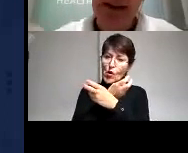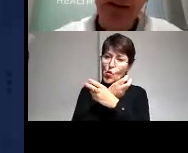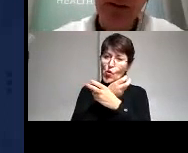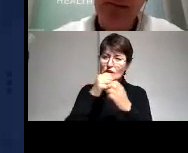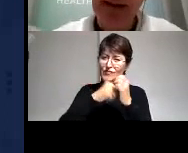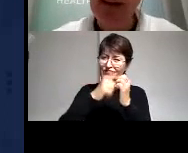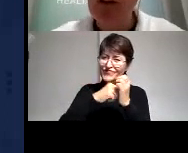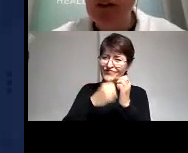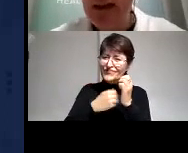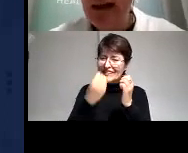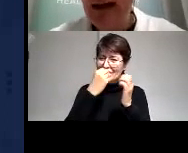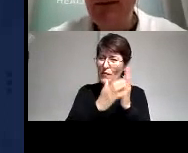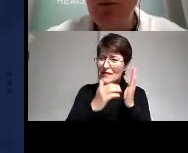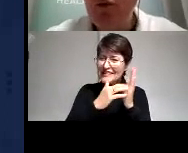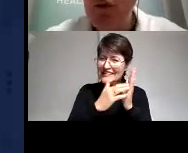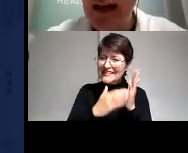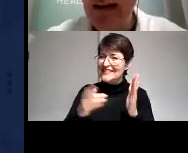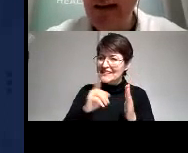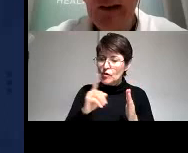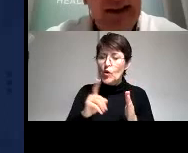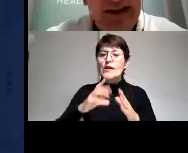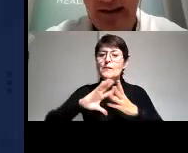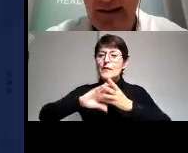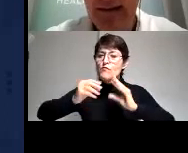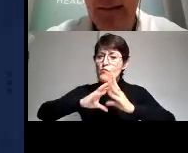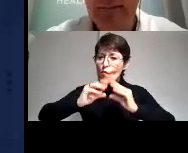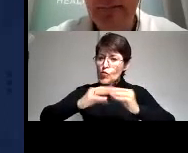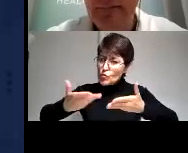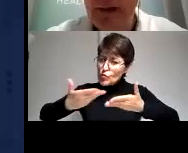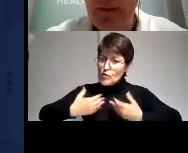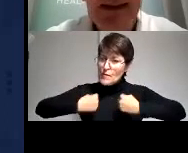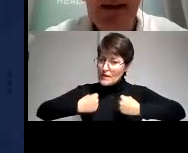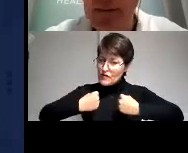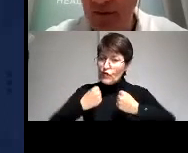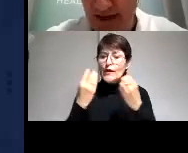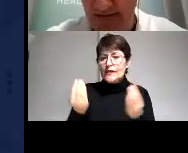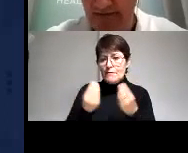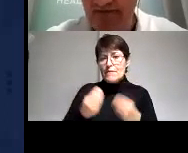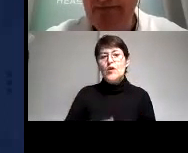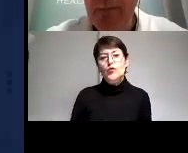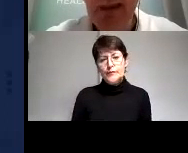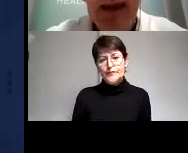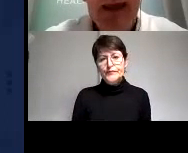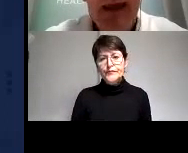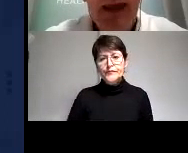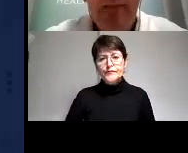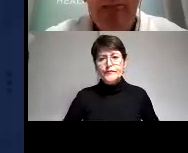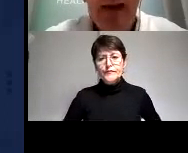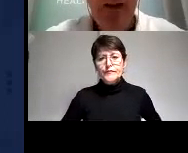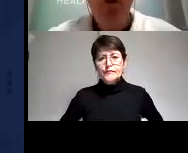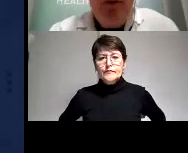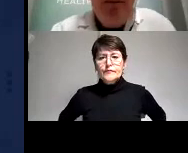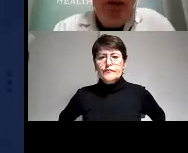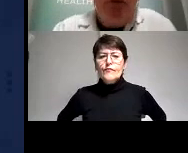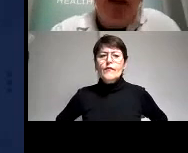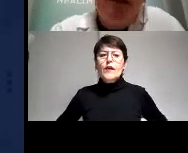la extracción de magnesio a nivel muscular, o sea que recomendado 100%. El